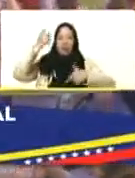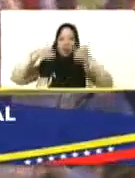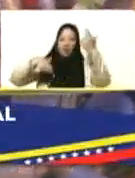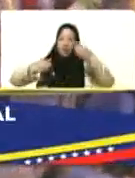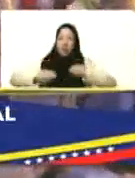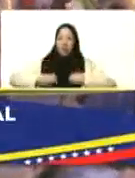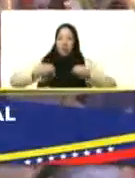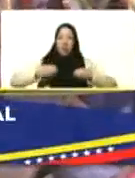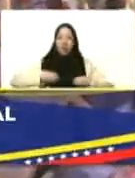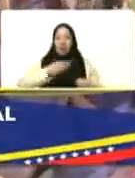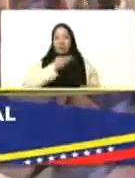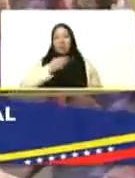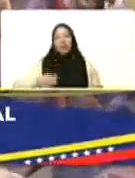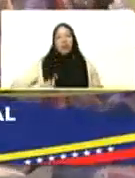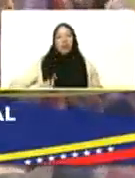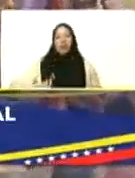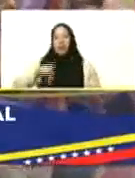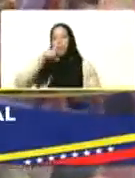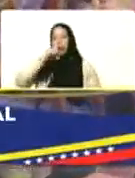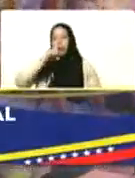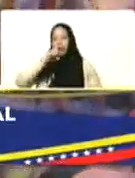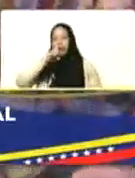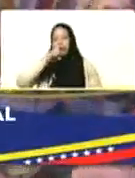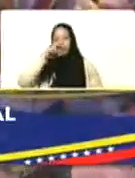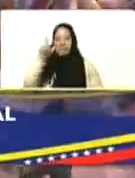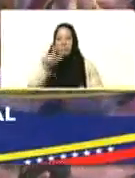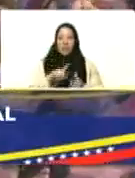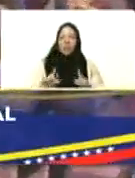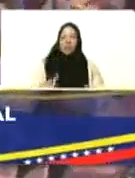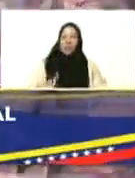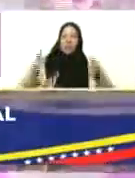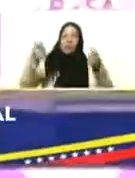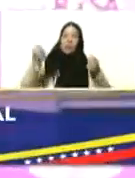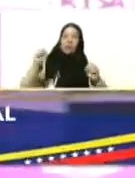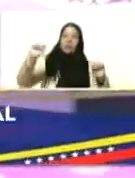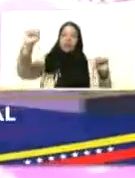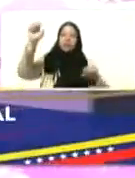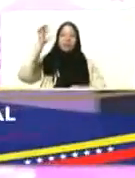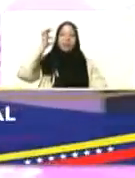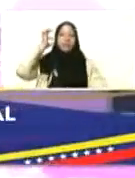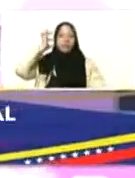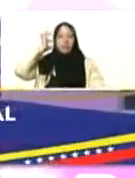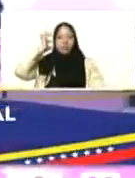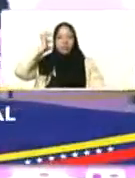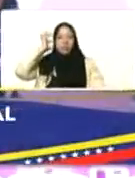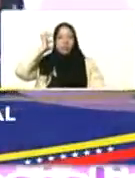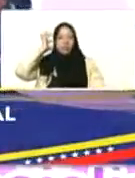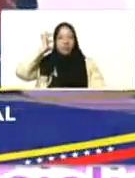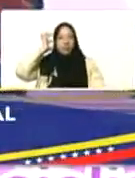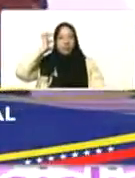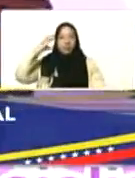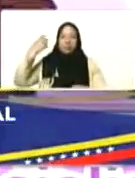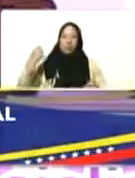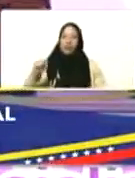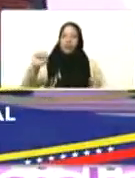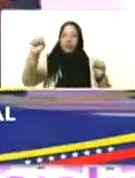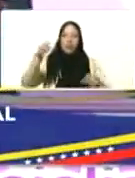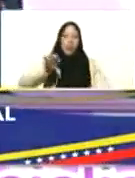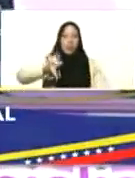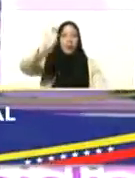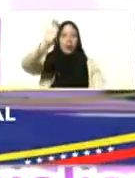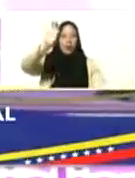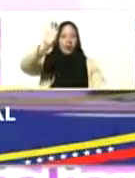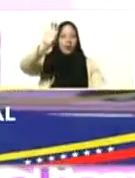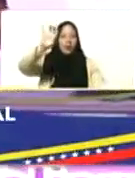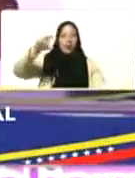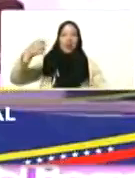viva Maduro! ¡Cúmplase! ¡Y viva la mujer venezolana! ¡Y viva la patria!